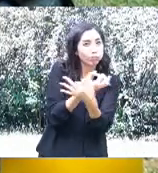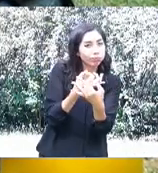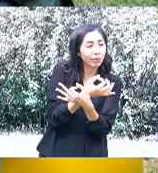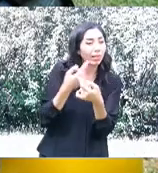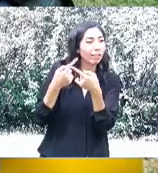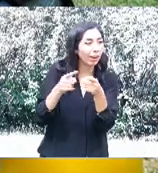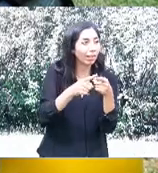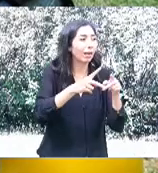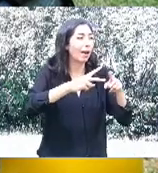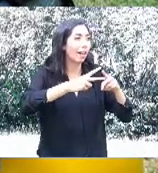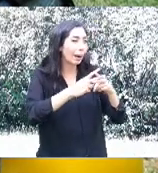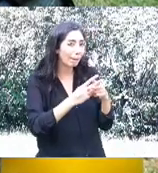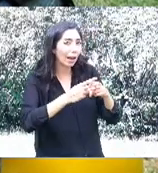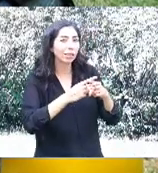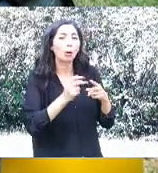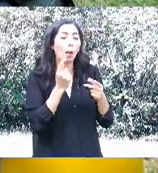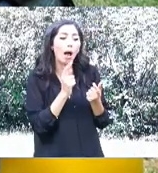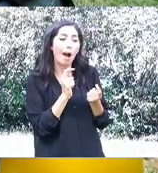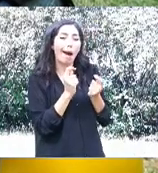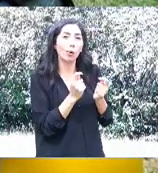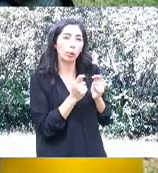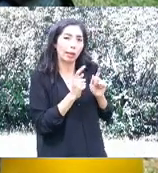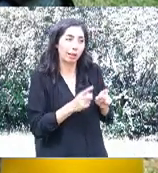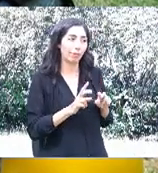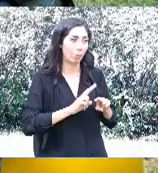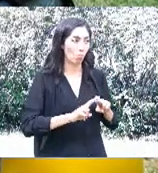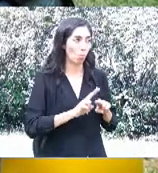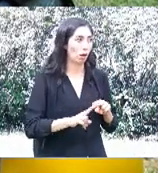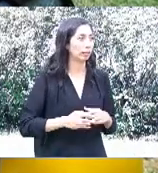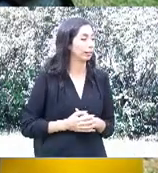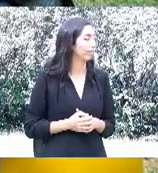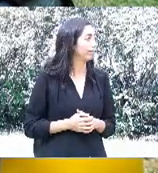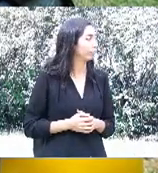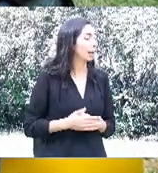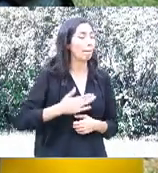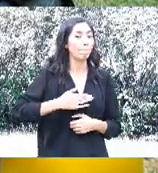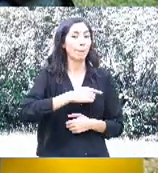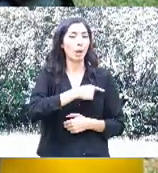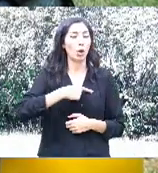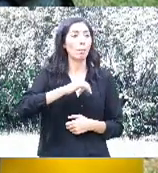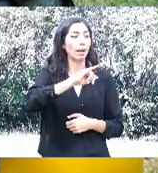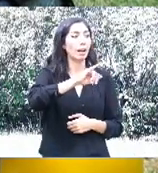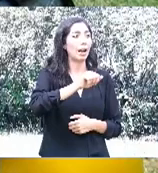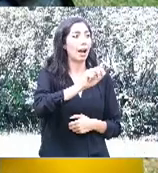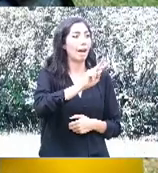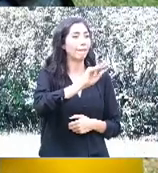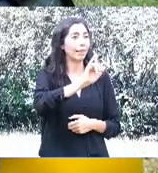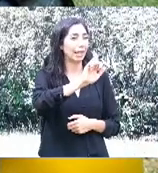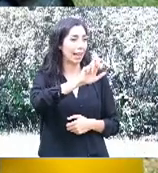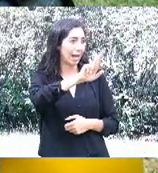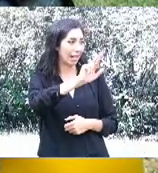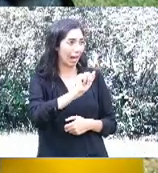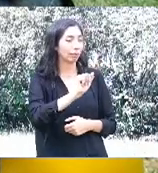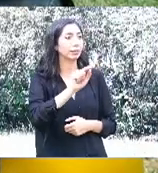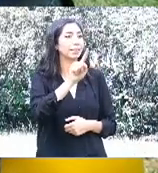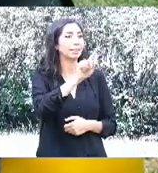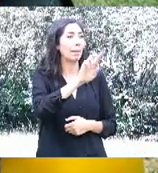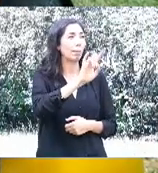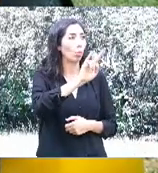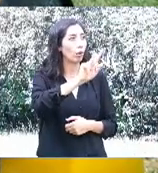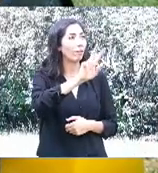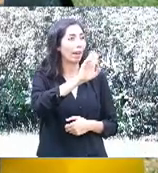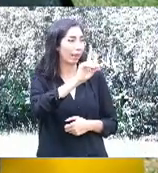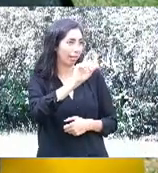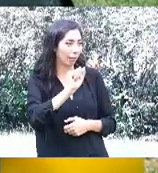las los ajustes que estábamos realizando Mi nombre es javiera Sepúlveda estoy realizando este trabajo de inclusión en el